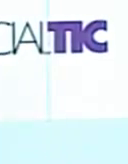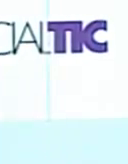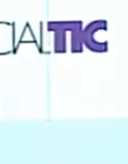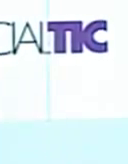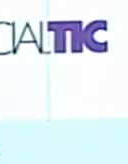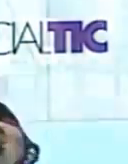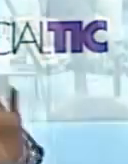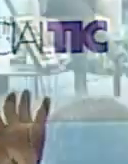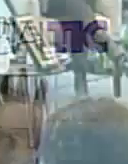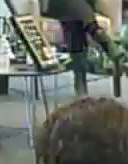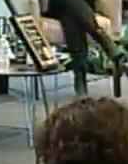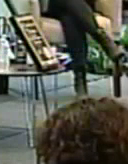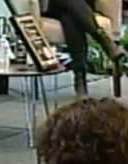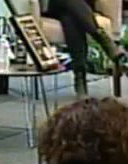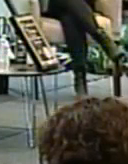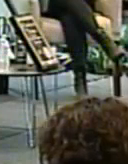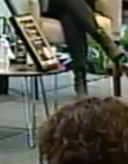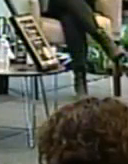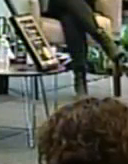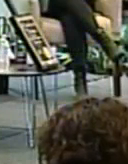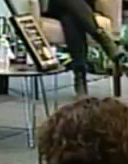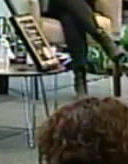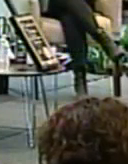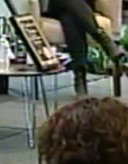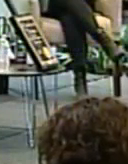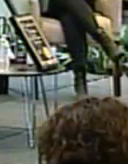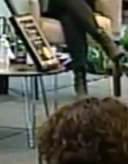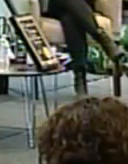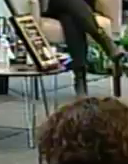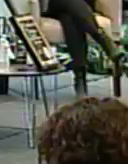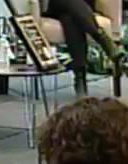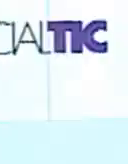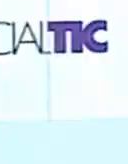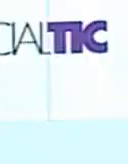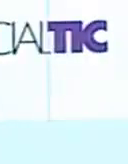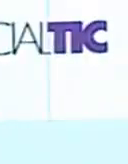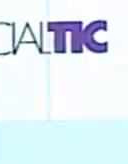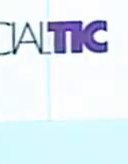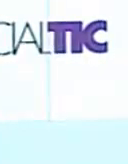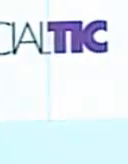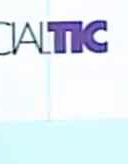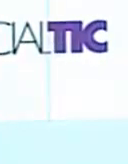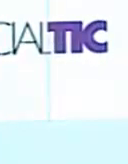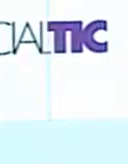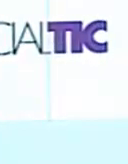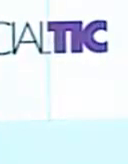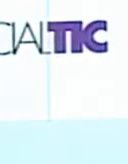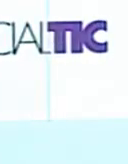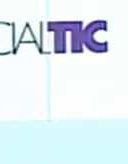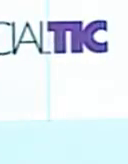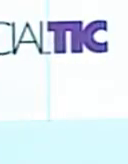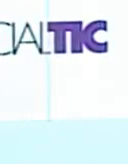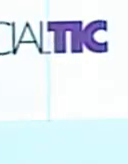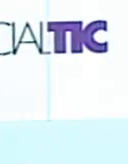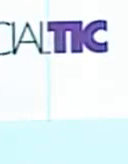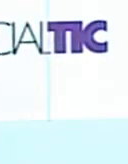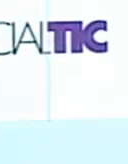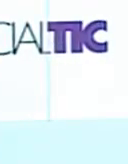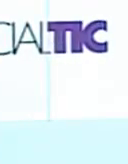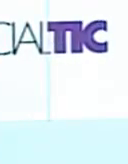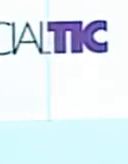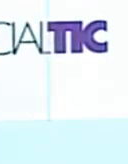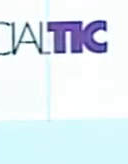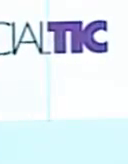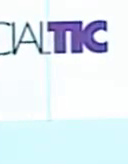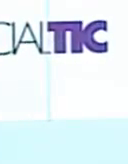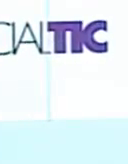sin más, sin quitarles más minutos a ustedes, daré la palabra en primer lugar al contador Juan Manuel Portal Martínez. Antes de